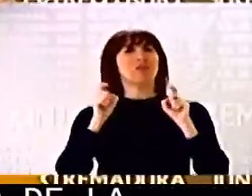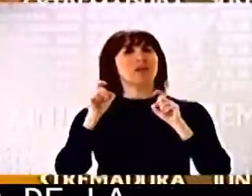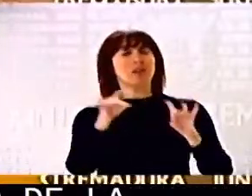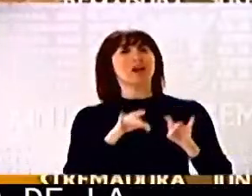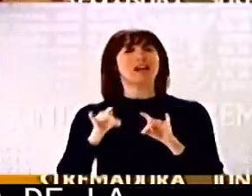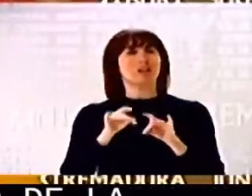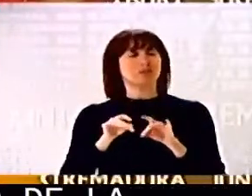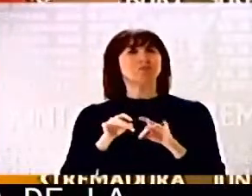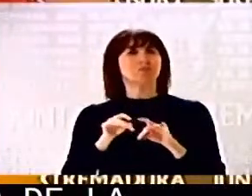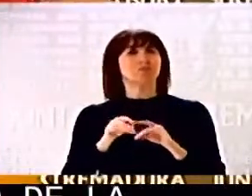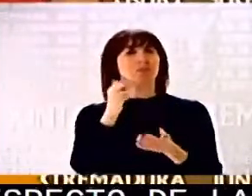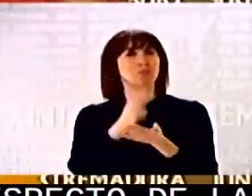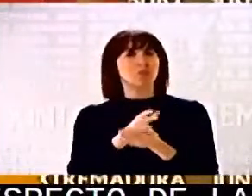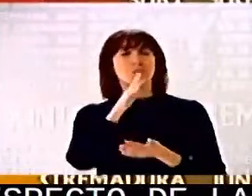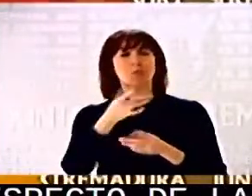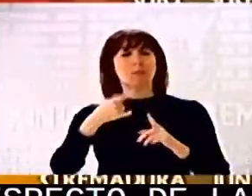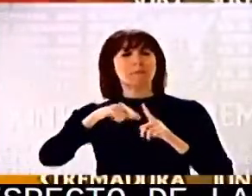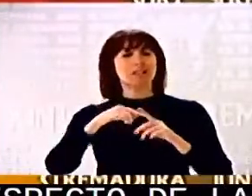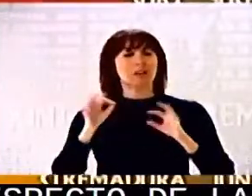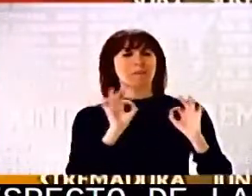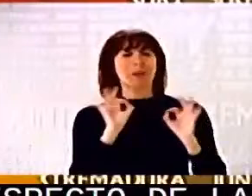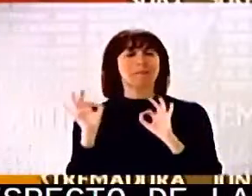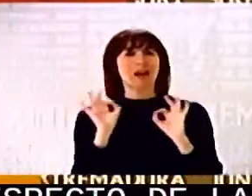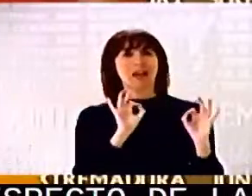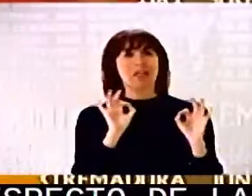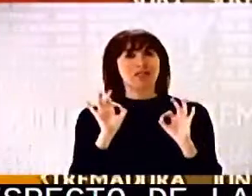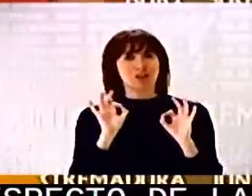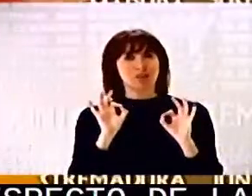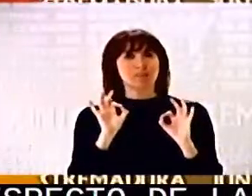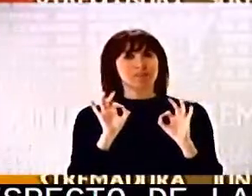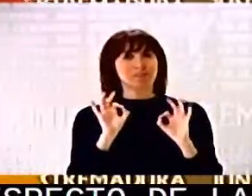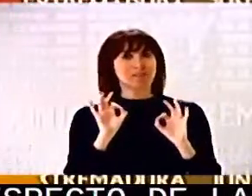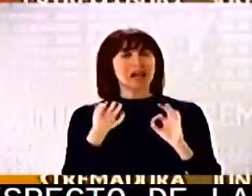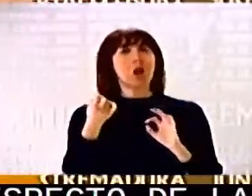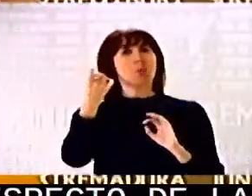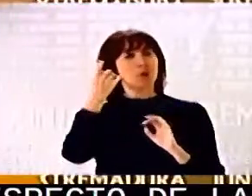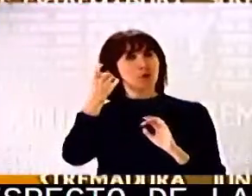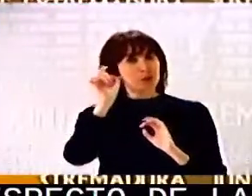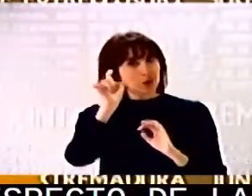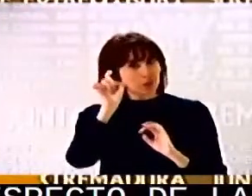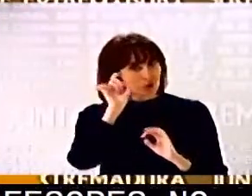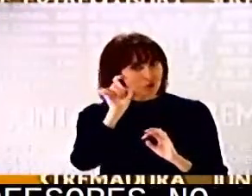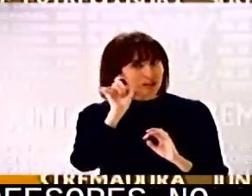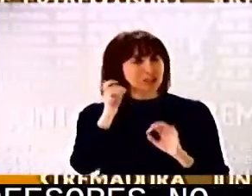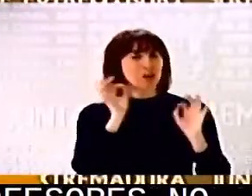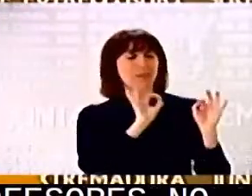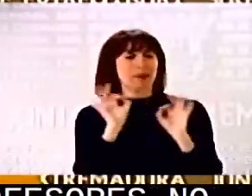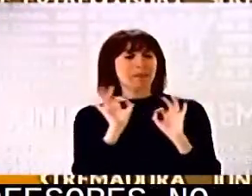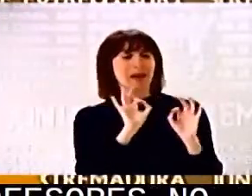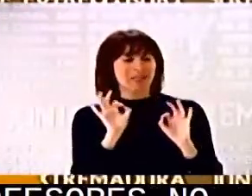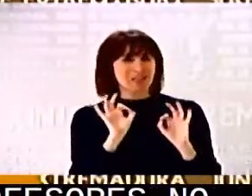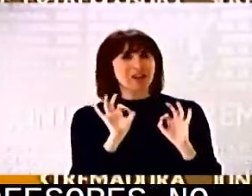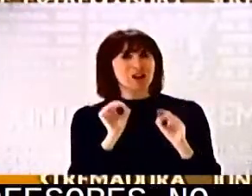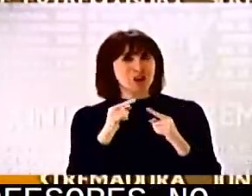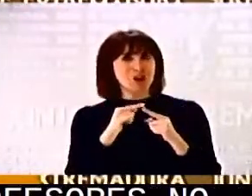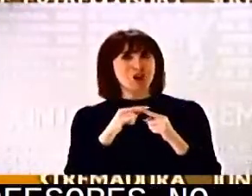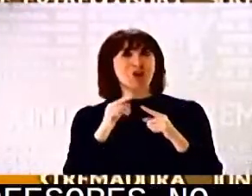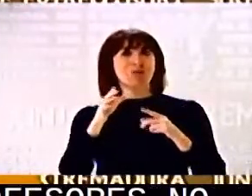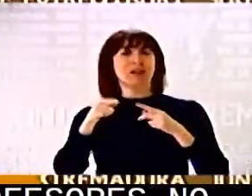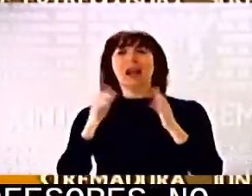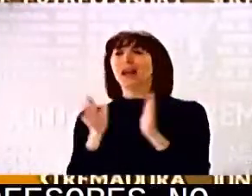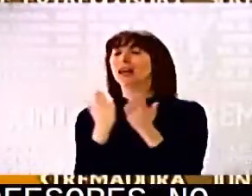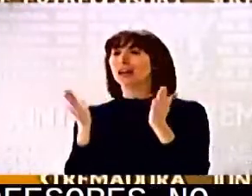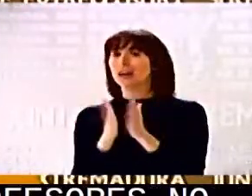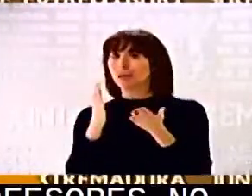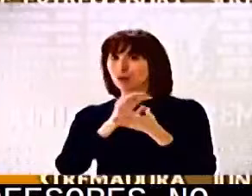solo respecto de la preparación de nuestros maestros y profesores, no solo desde la gratuidad de los libros de